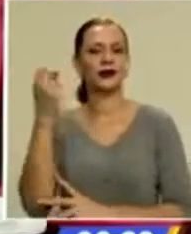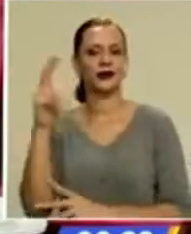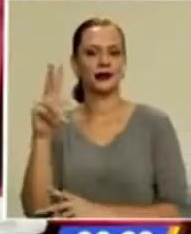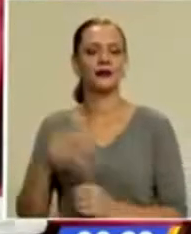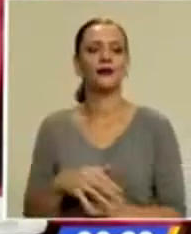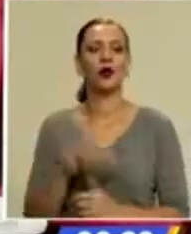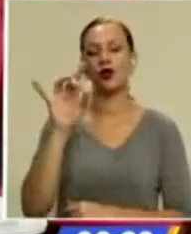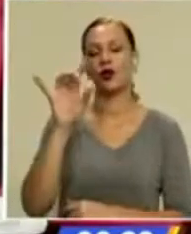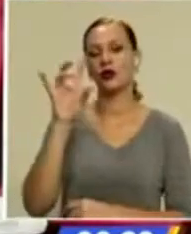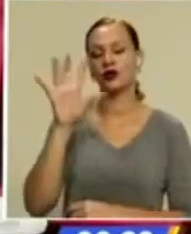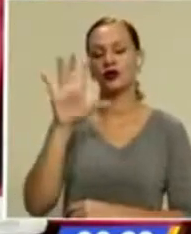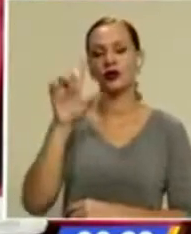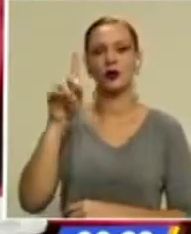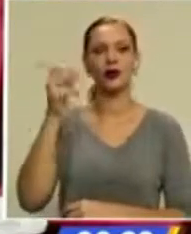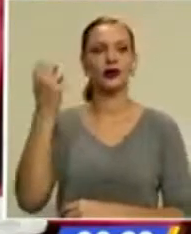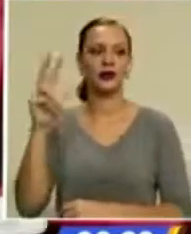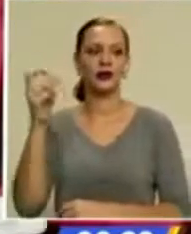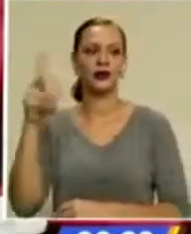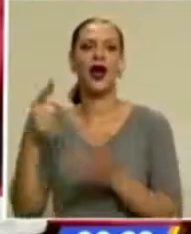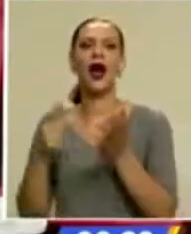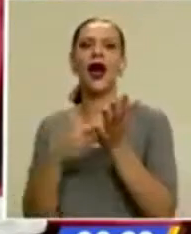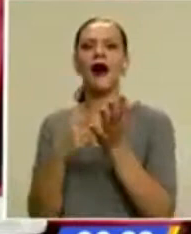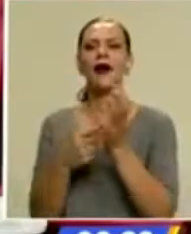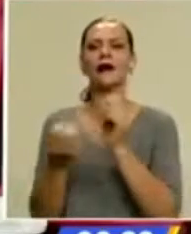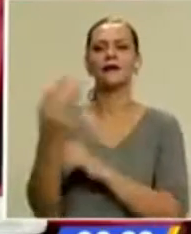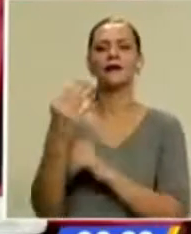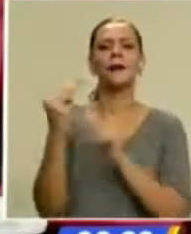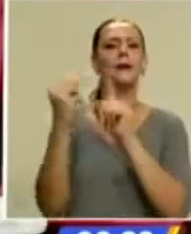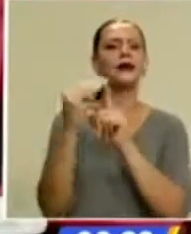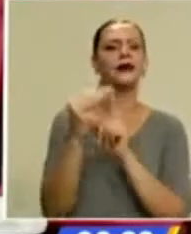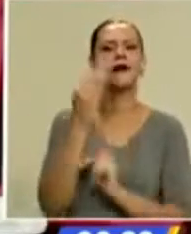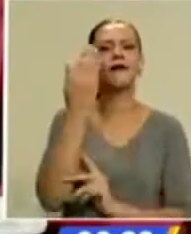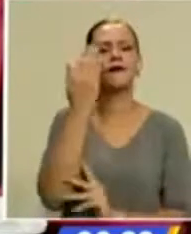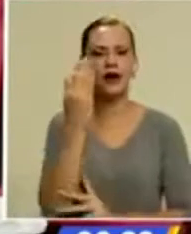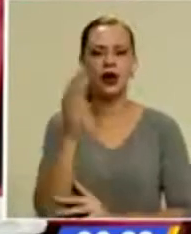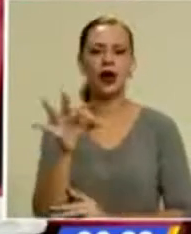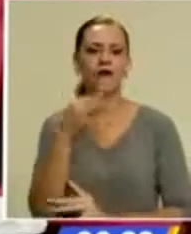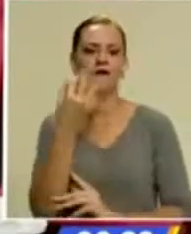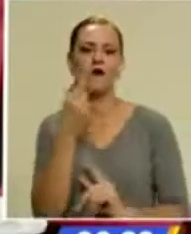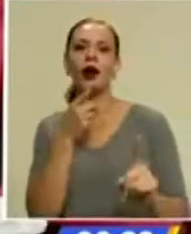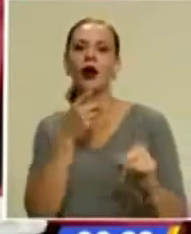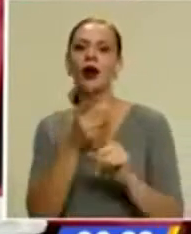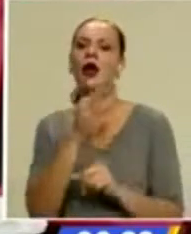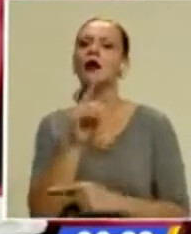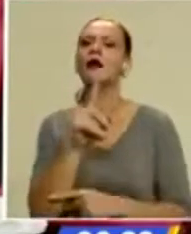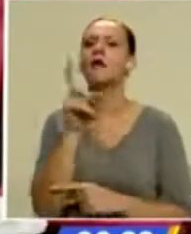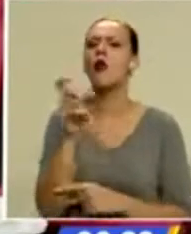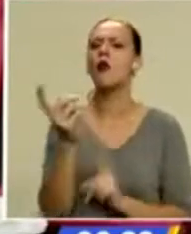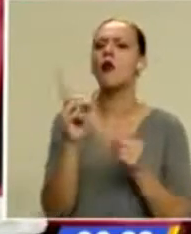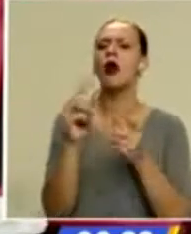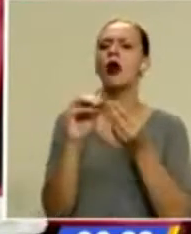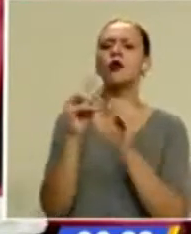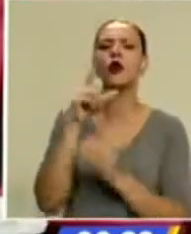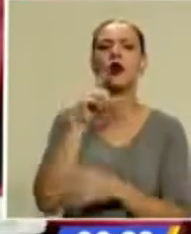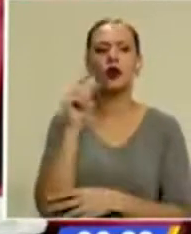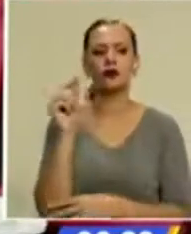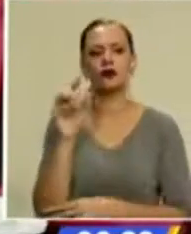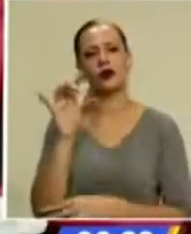8751-1313. 8751-1313, que a veces nos ponen mensajitos en el Facebook de manera directa y preguntándonos cuál es el número de